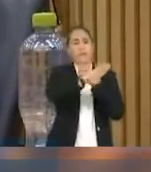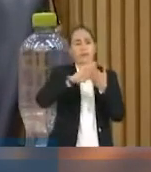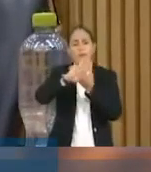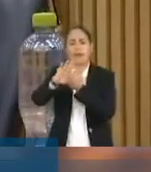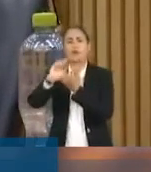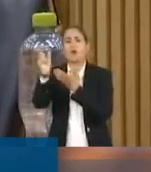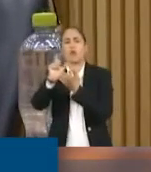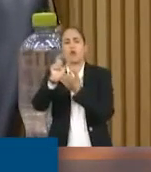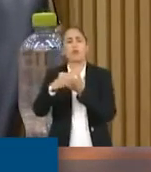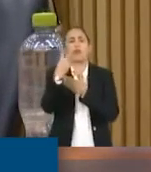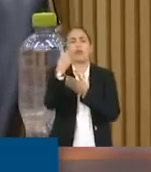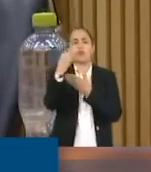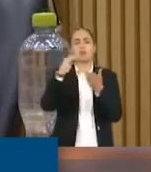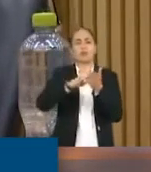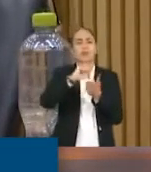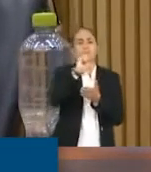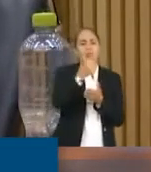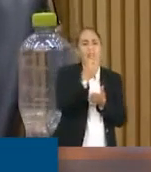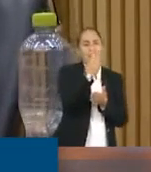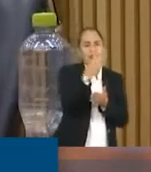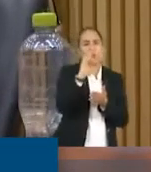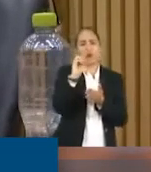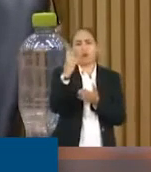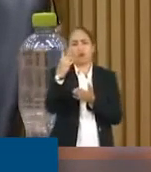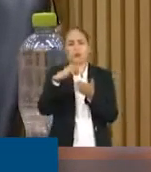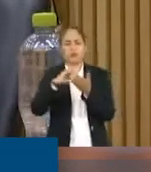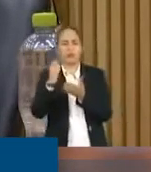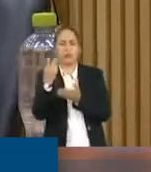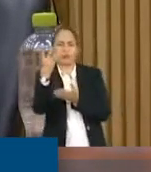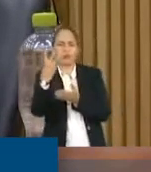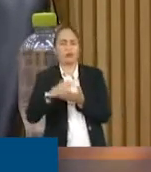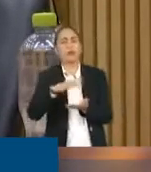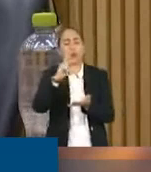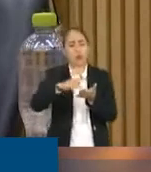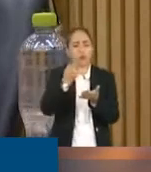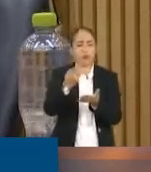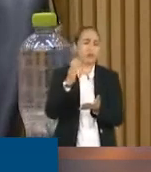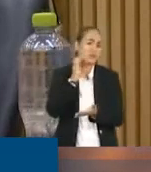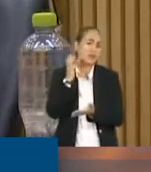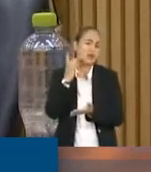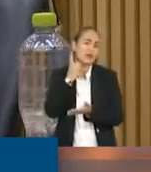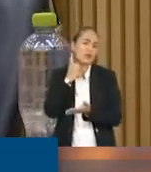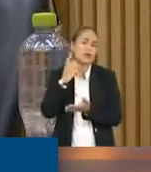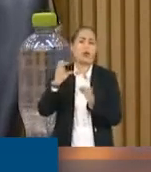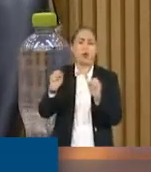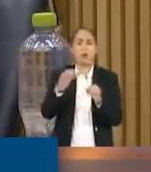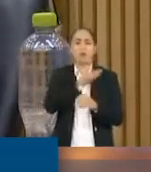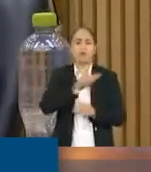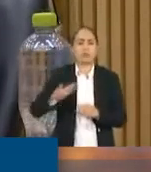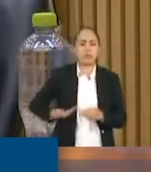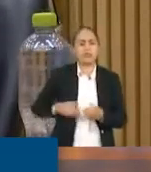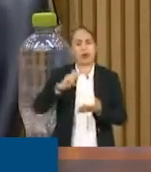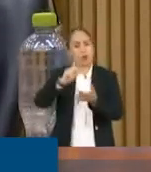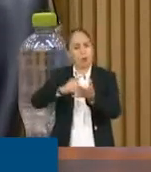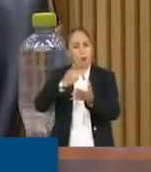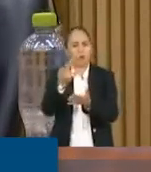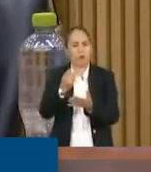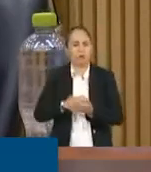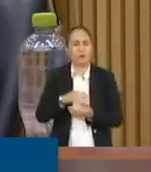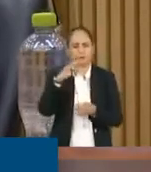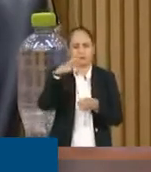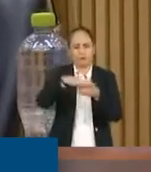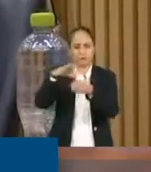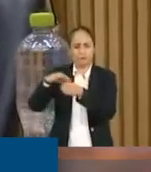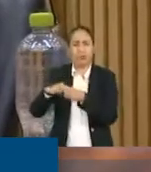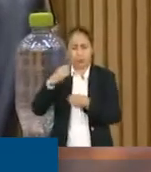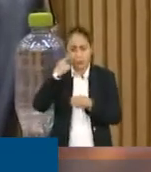imponer el propio INE ante el desacato de sus medidas, y también el Tribunal Electoral pues puede